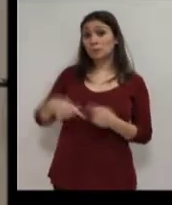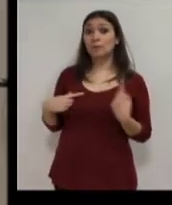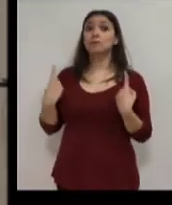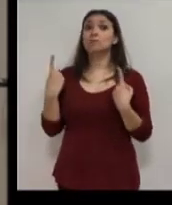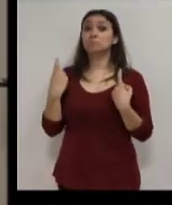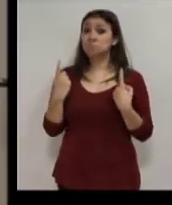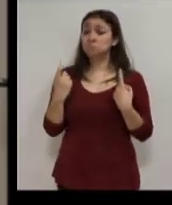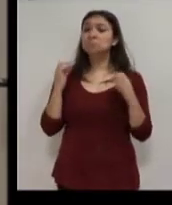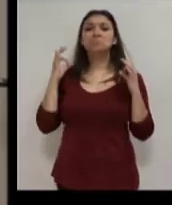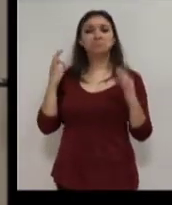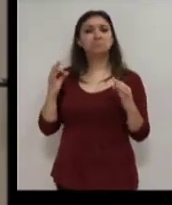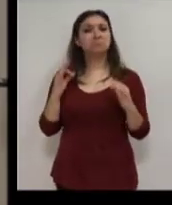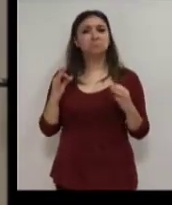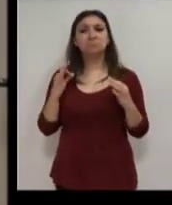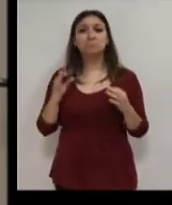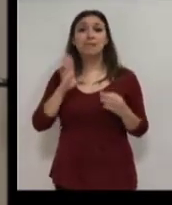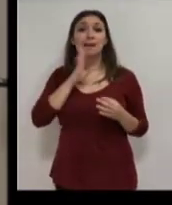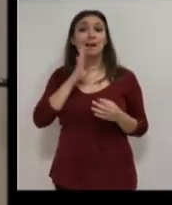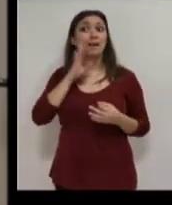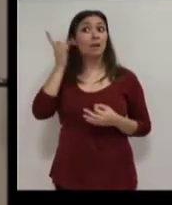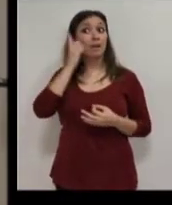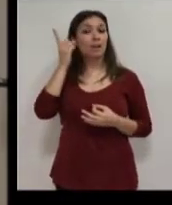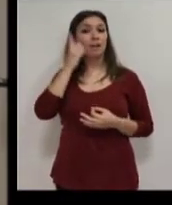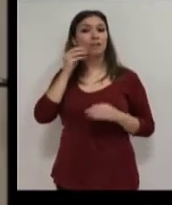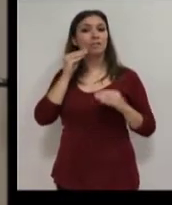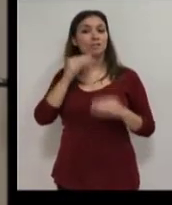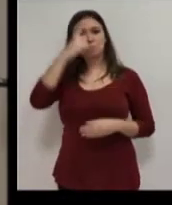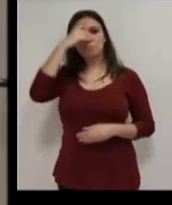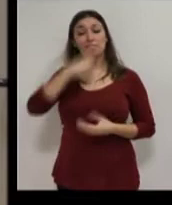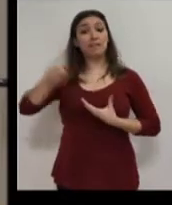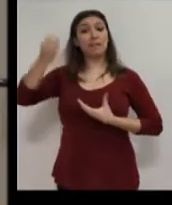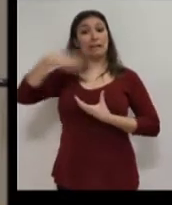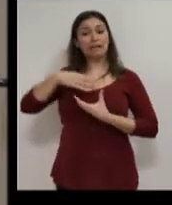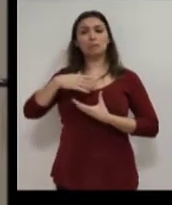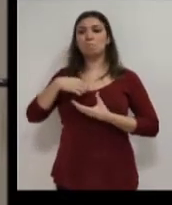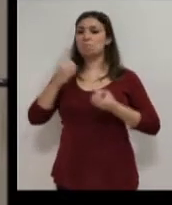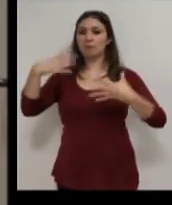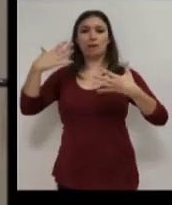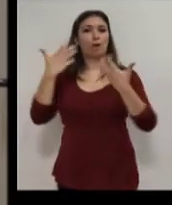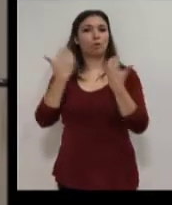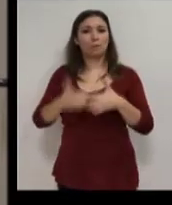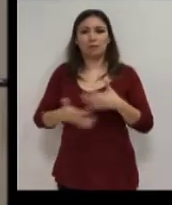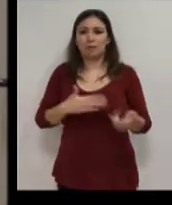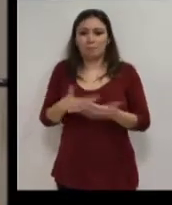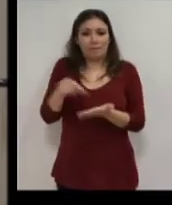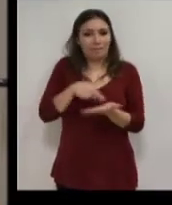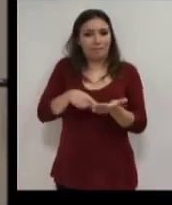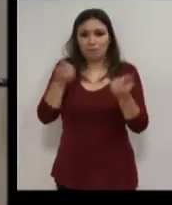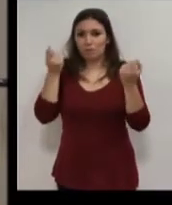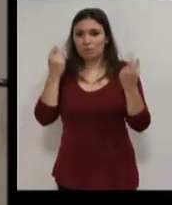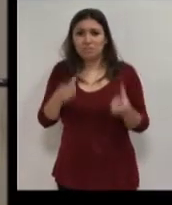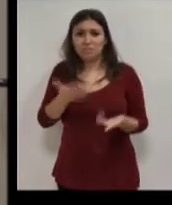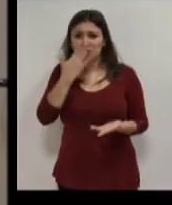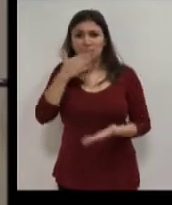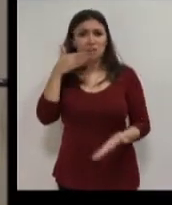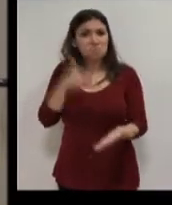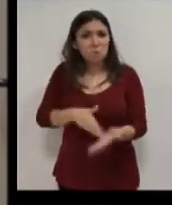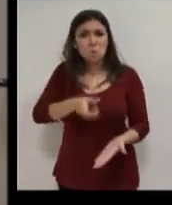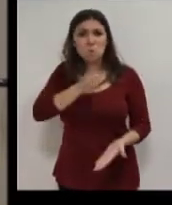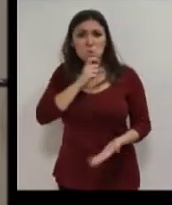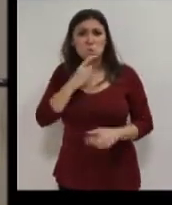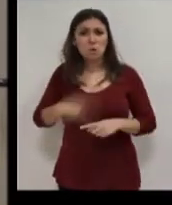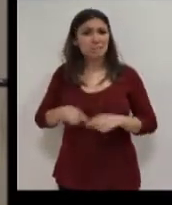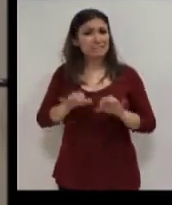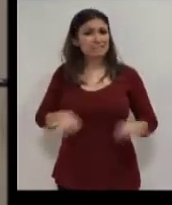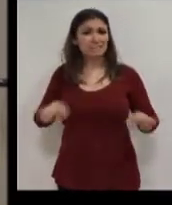resolverse perfectamente para que la persona que lo necesite, simplemente teniendo ahí registrado su perfil, se le active sin que él tenga que hacer nada, con lo